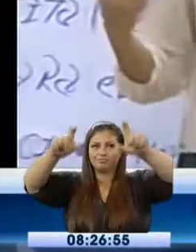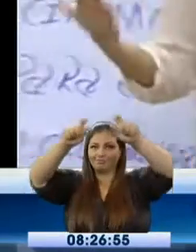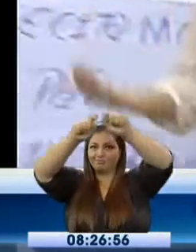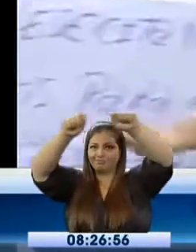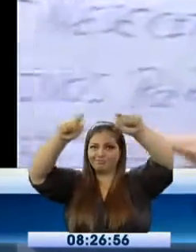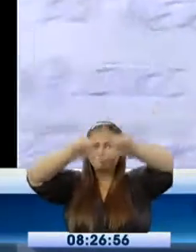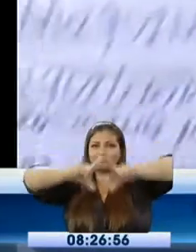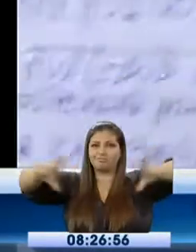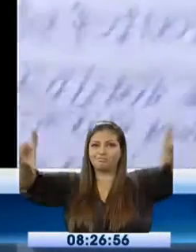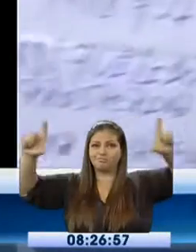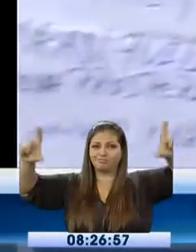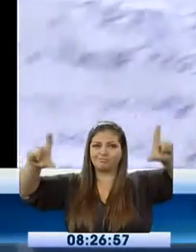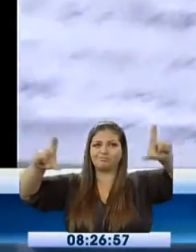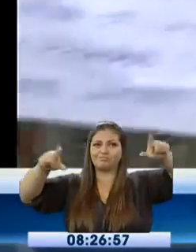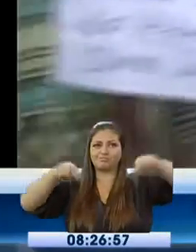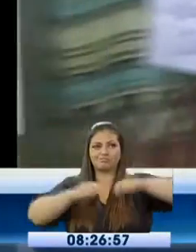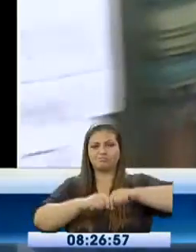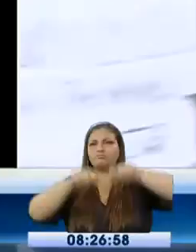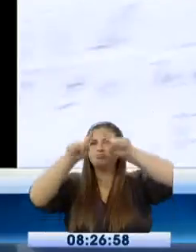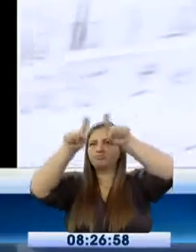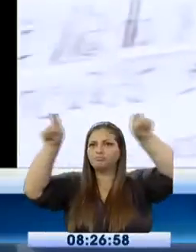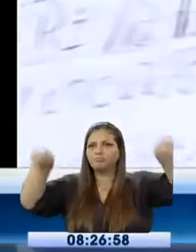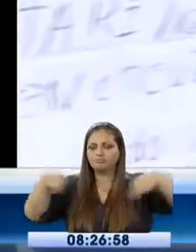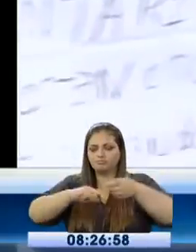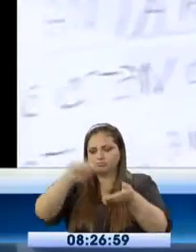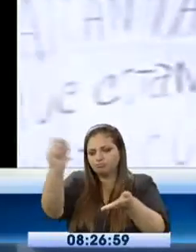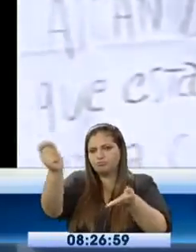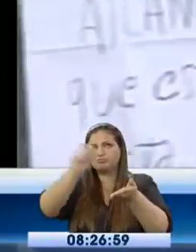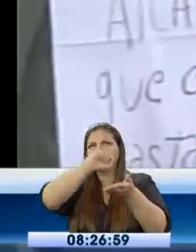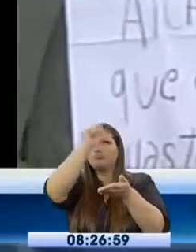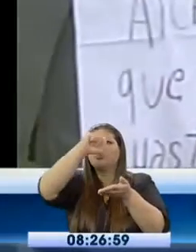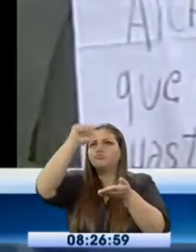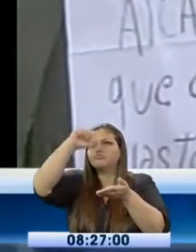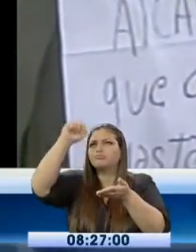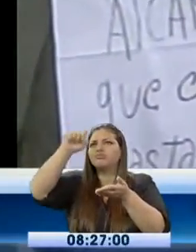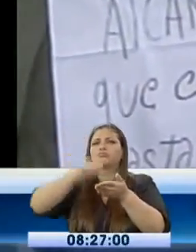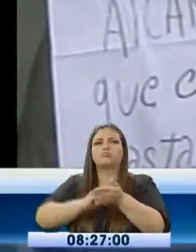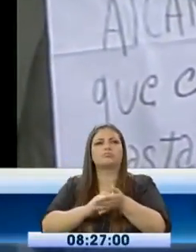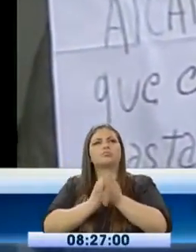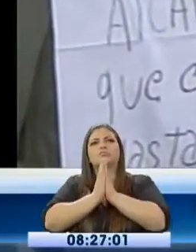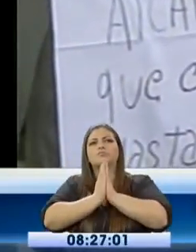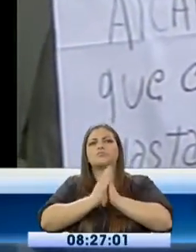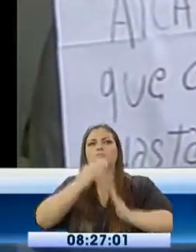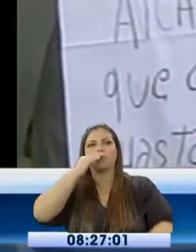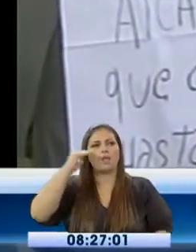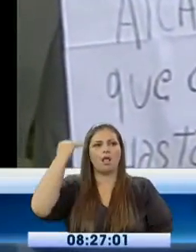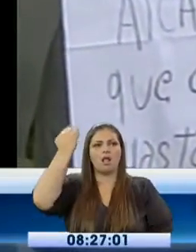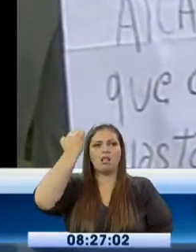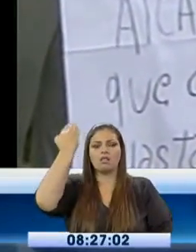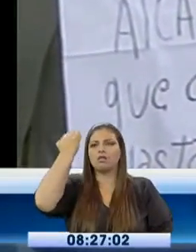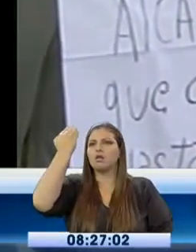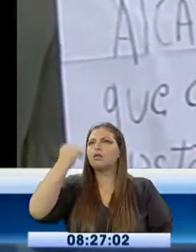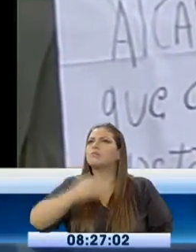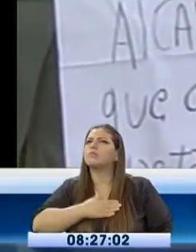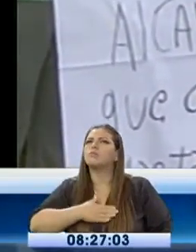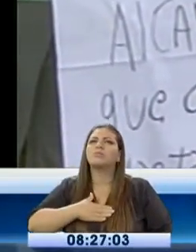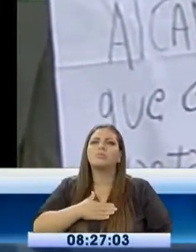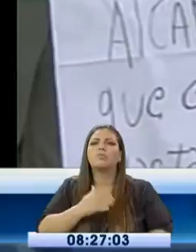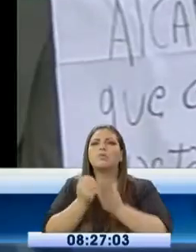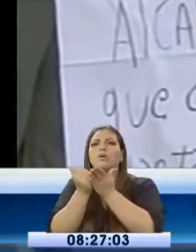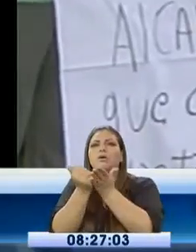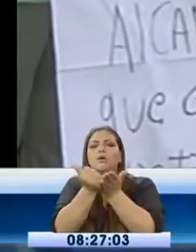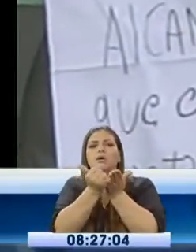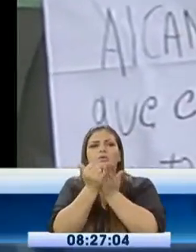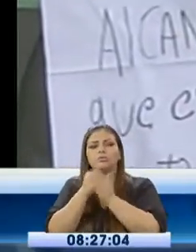una solicitud al alcalde Nebot, ayúdenos con las calles, alcantarillado, que las calles están a oscuras, dicen, y falta